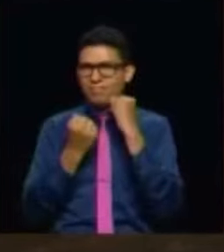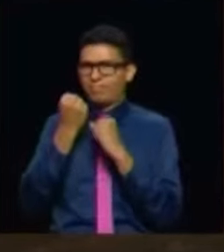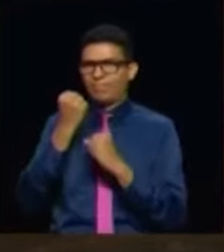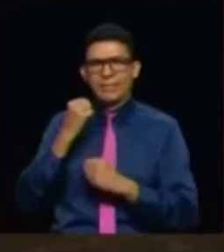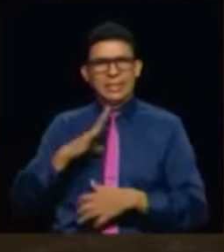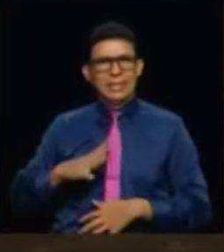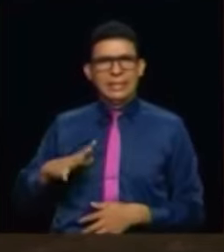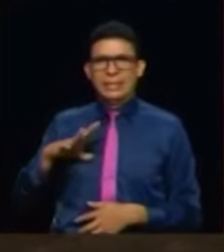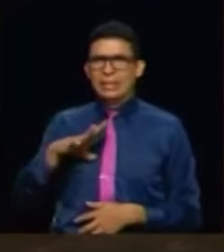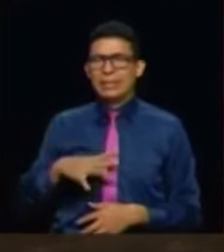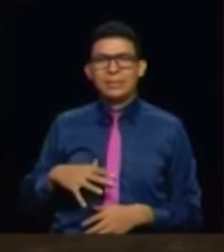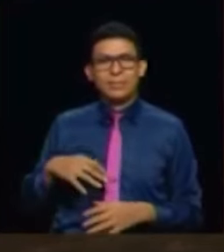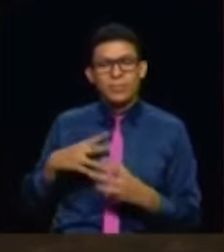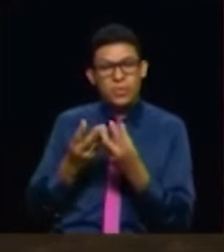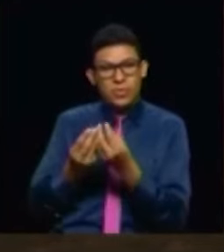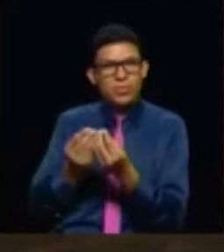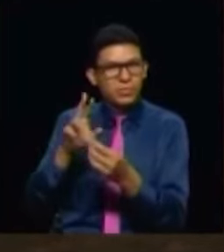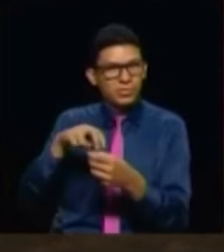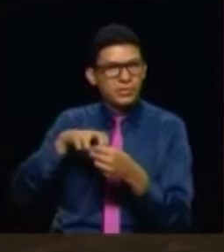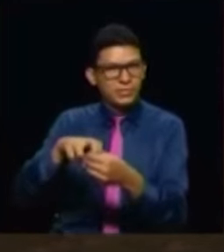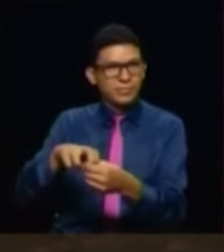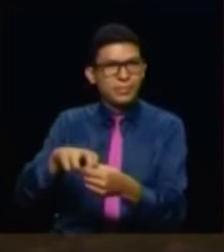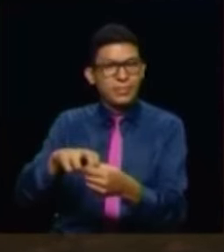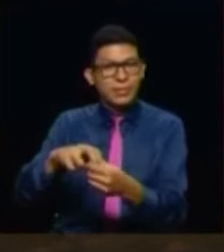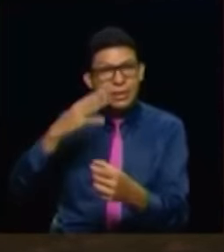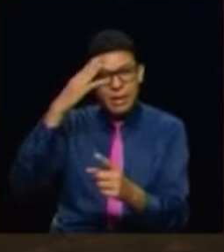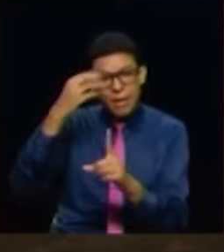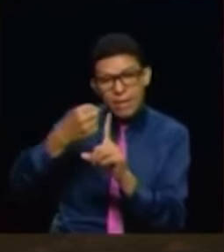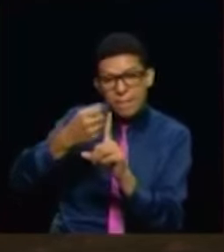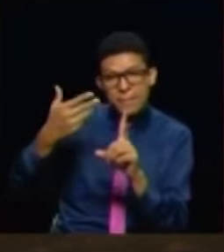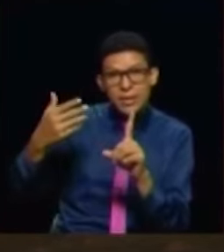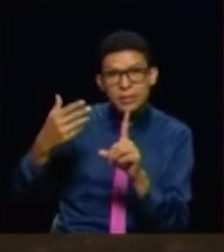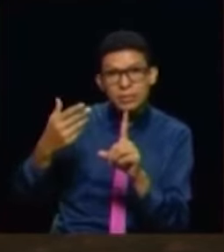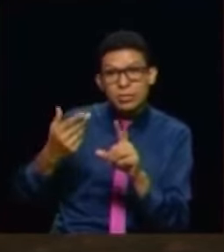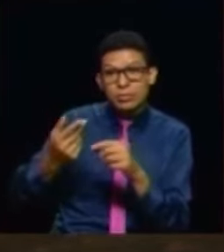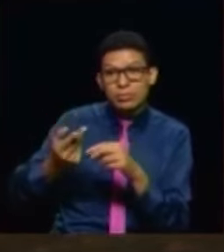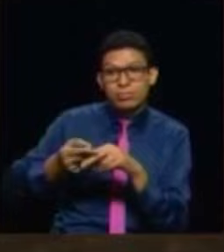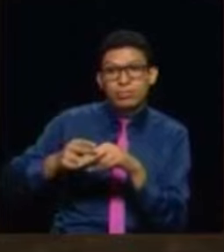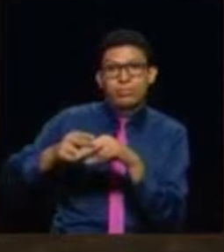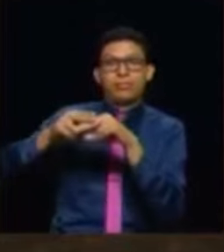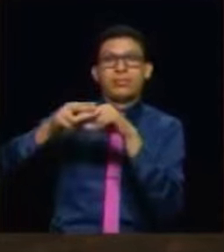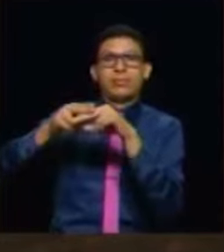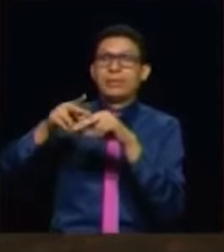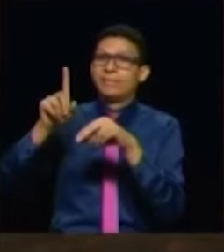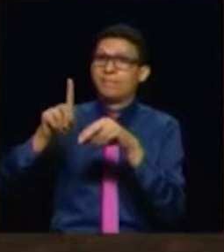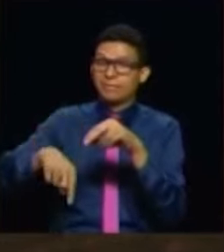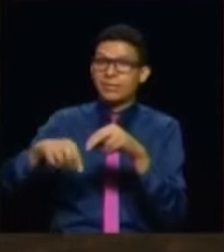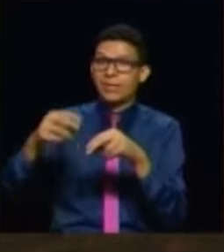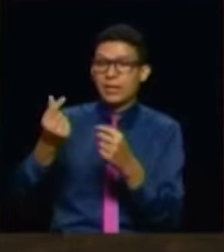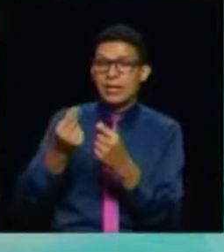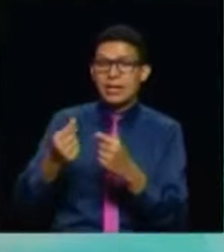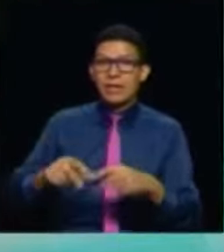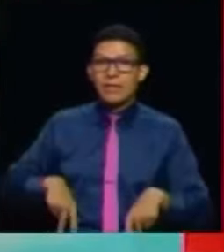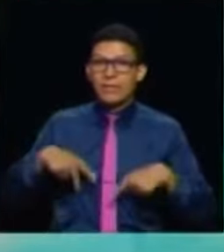en el gremio, ya que consideran que no solamente impactaría en la inflación del país, sino también en el costo de